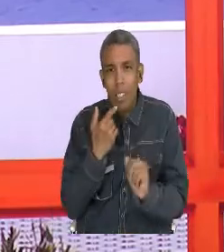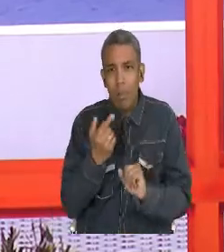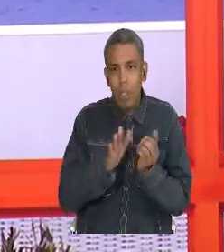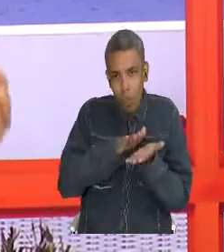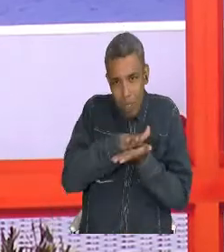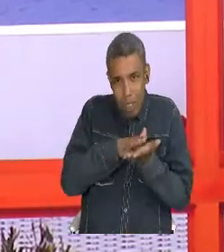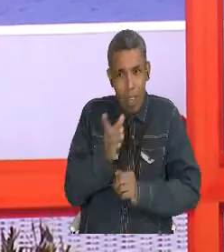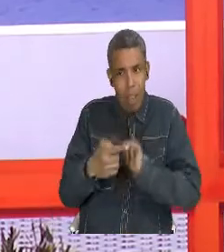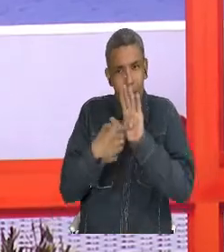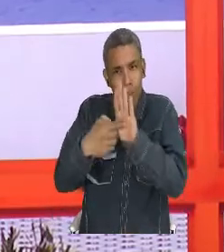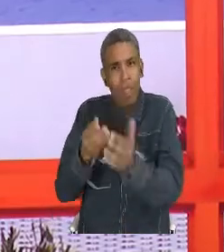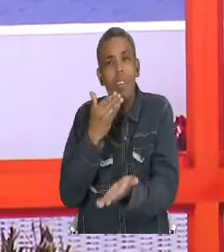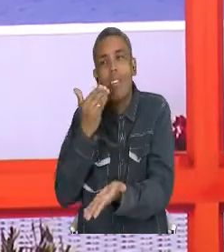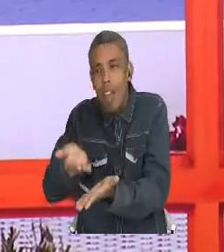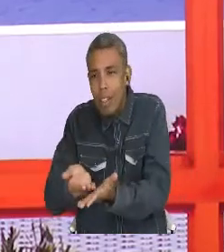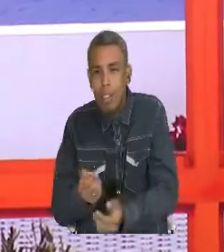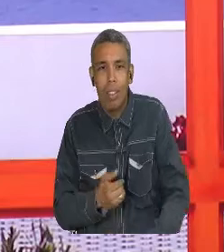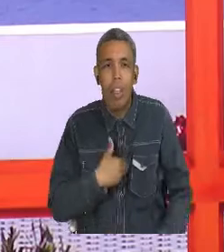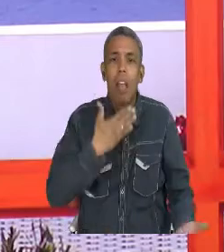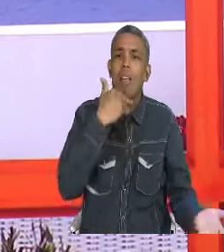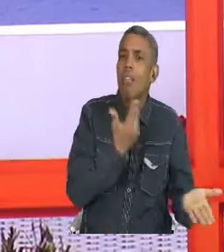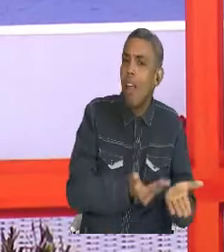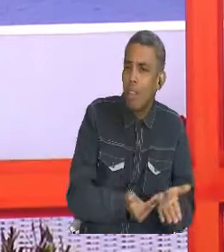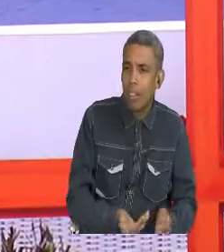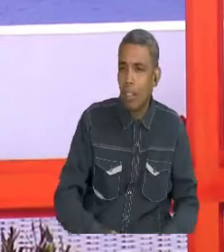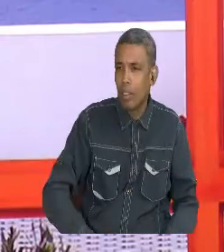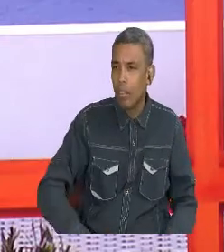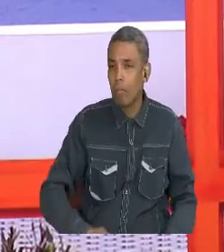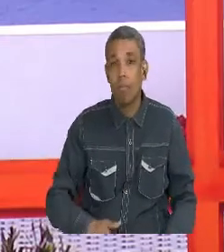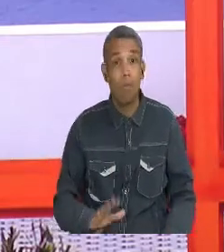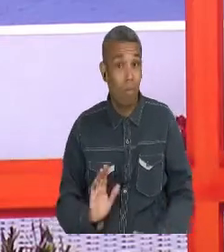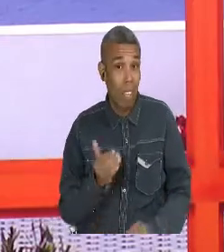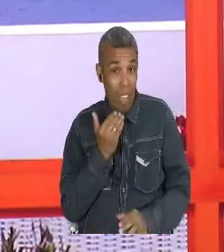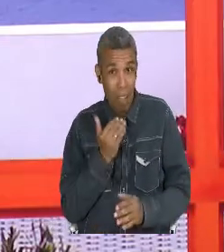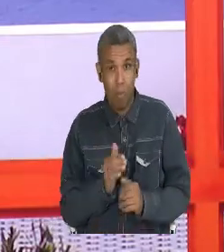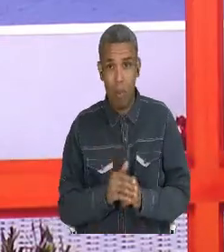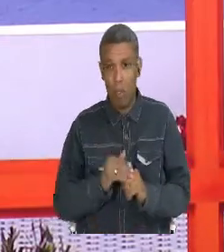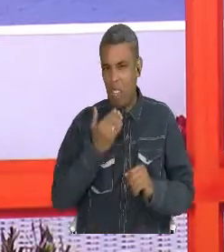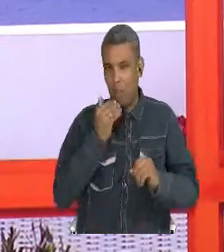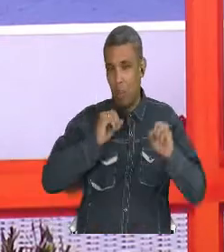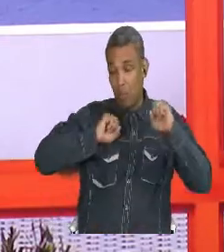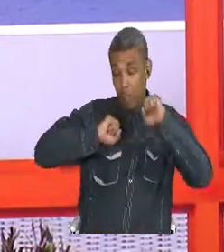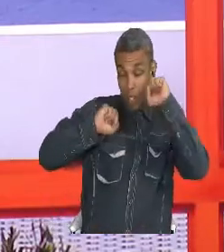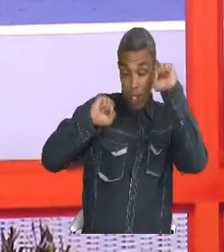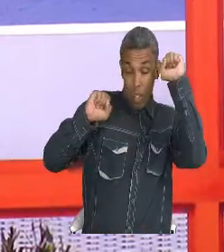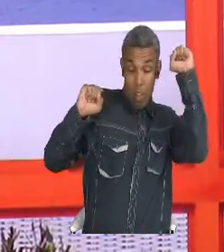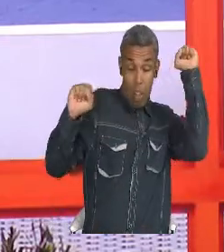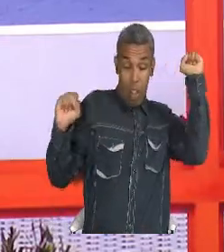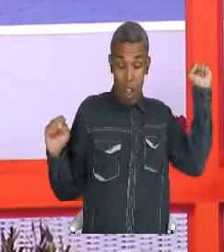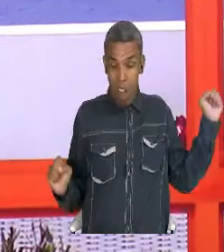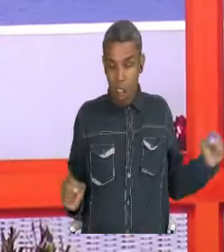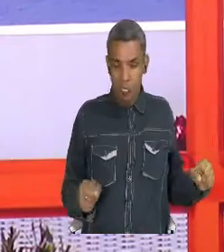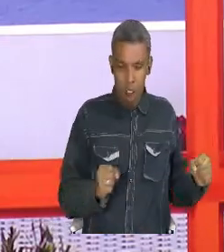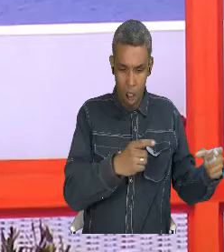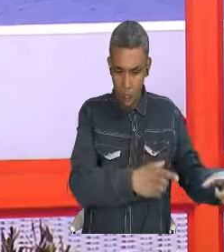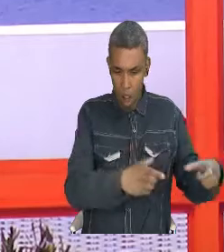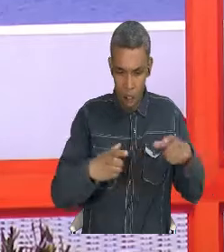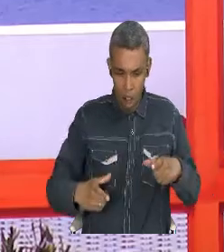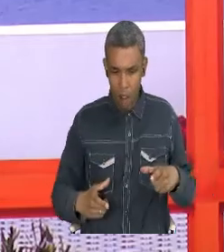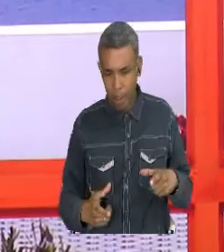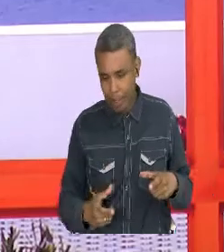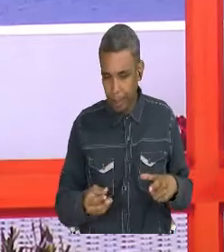de pronto también una lista, ¿por qué no?, de las cosas por las que podemos agradecer, como por ejemplo, hoy me desperté, tengo algo que comer en mi casa, tengo a mi